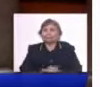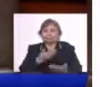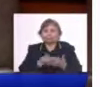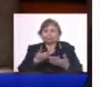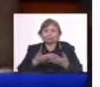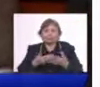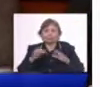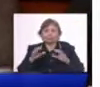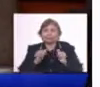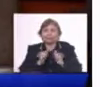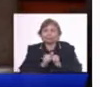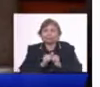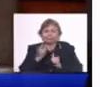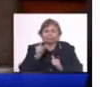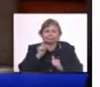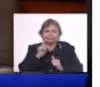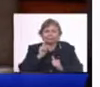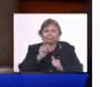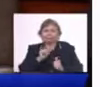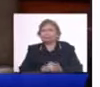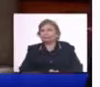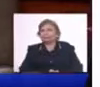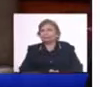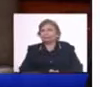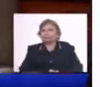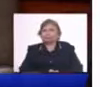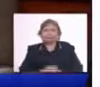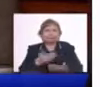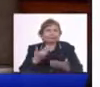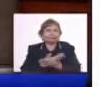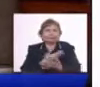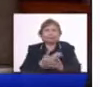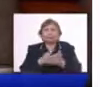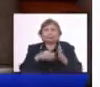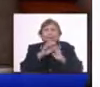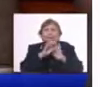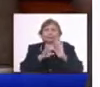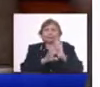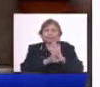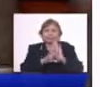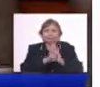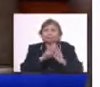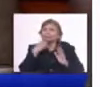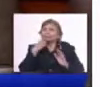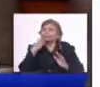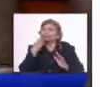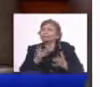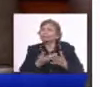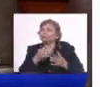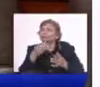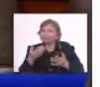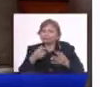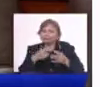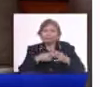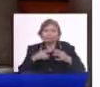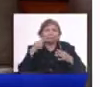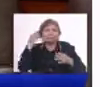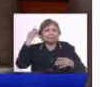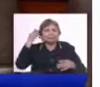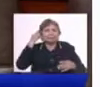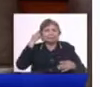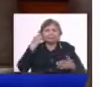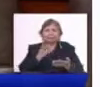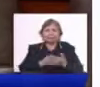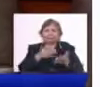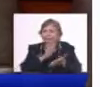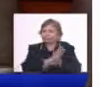que planteamos, no tanto la asamblea constituyente o una nueva constitución, sino planteamos como salida política, y eso está en